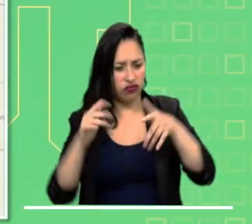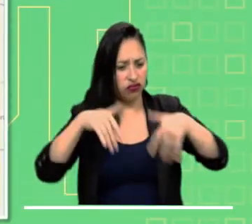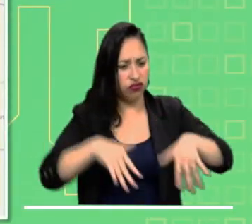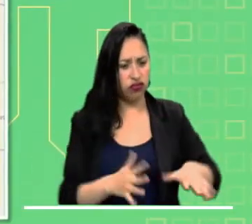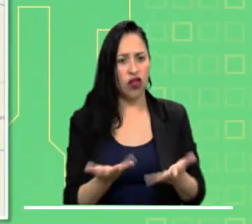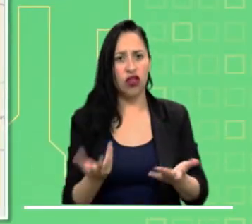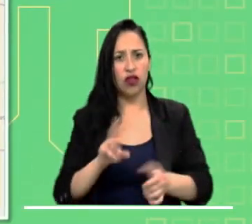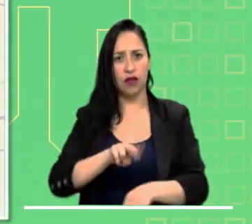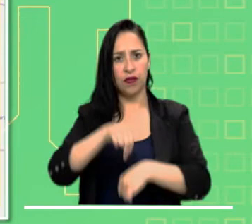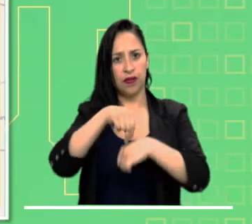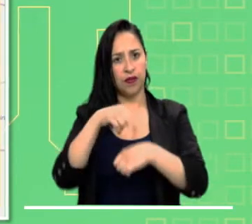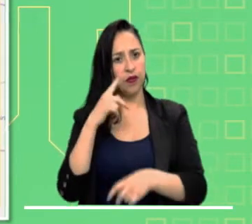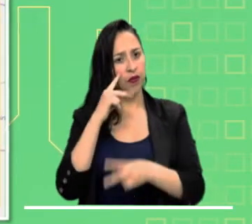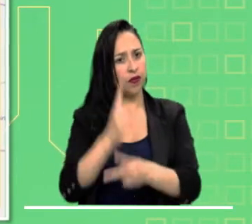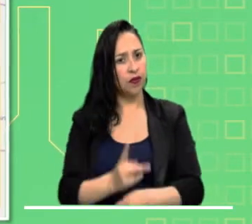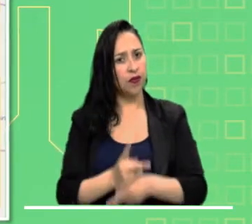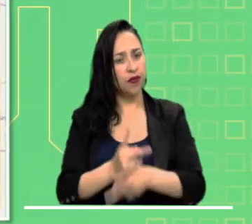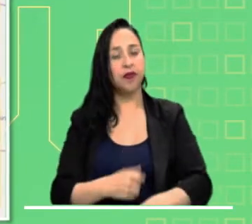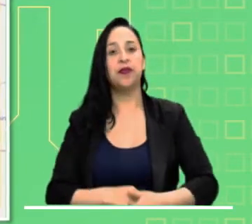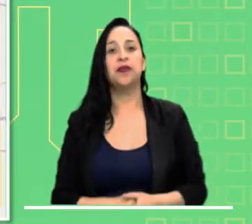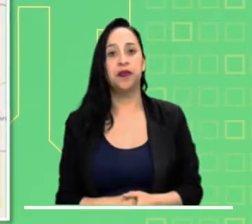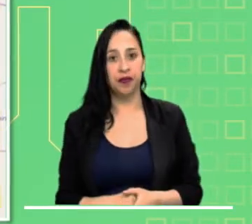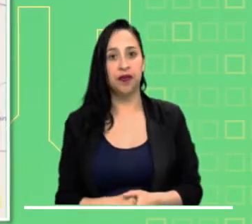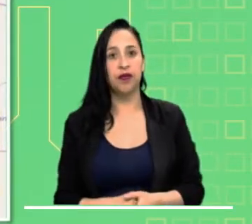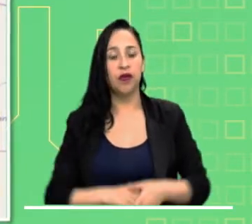por deslizamientos en zonas inestables de Nariño.